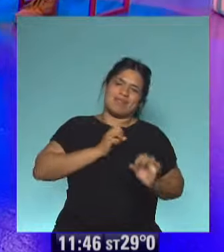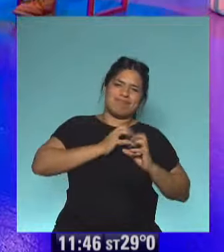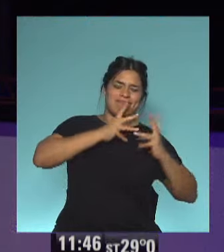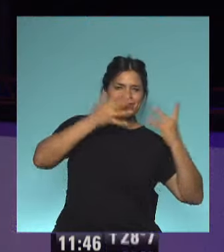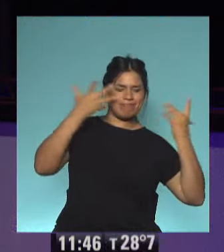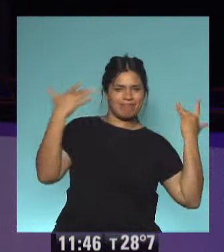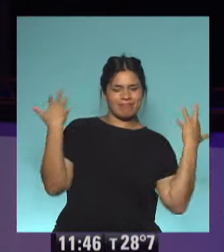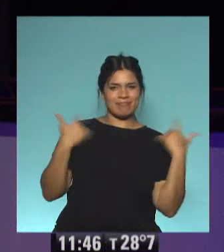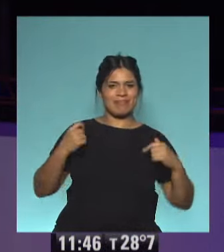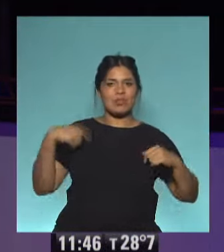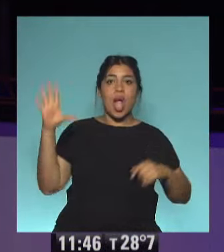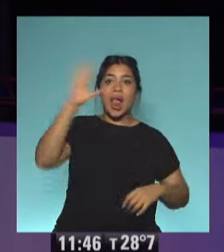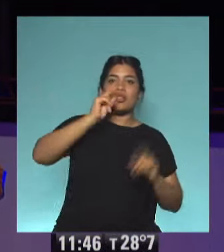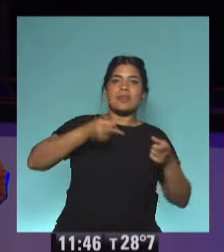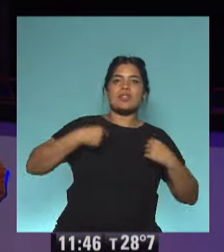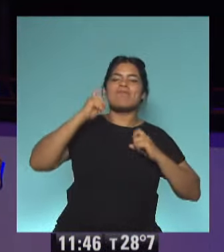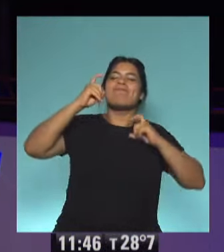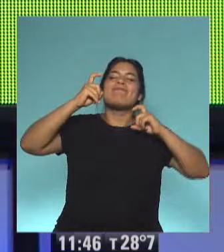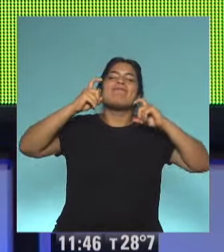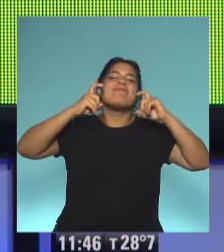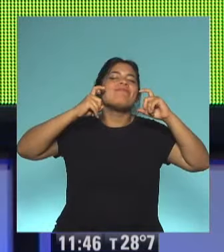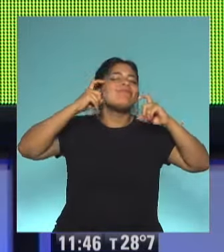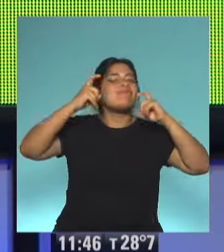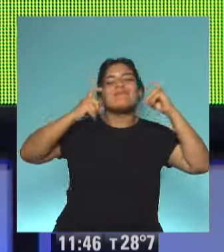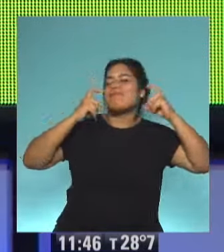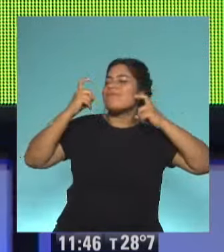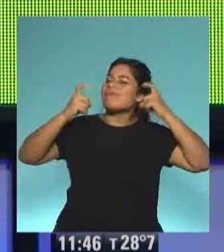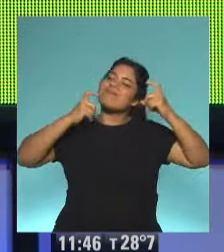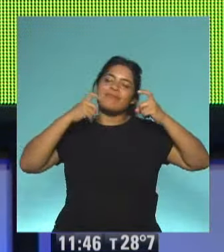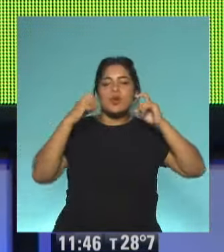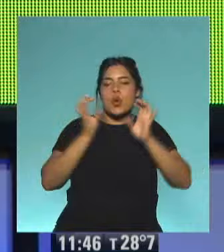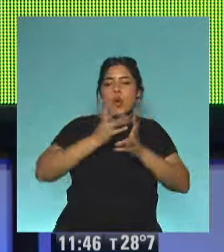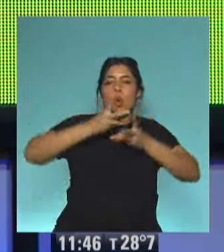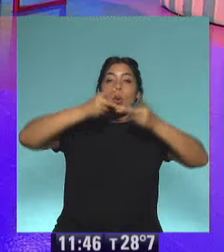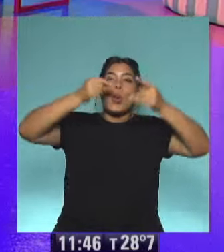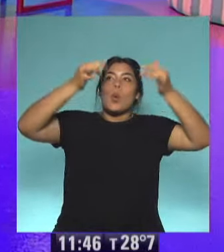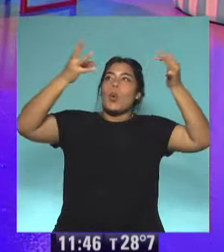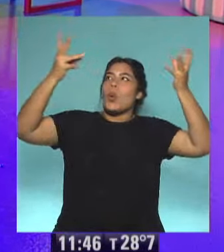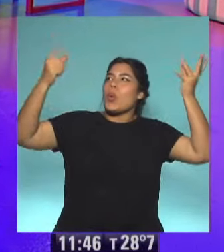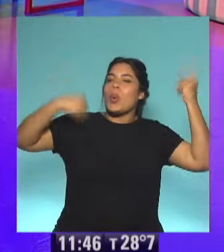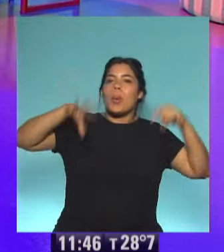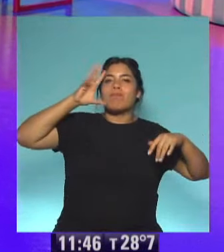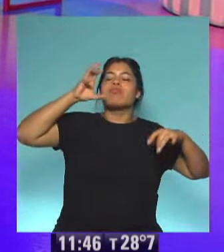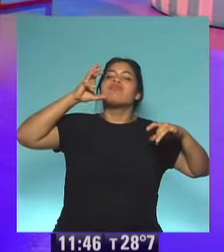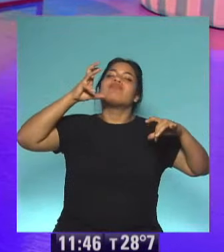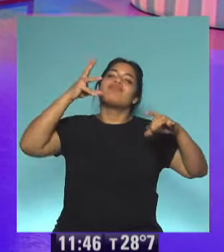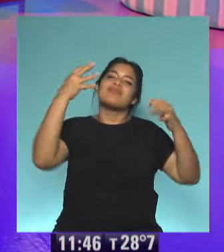noche sigo encendiendo sueños para limpiar con el humo sagrado cada recuerdo.